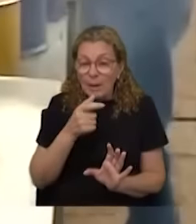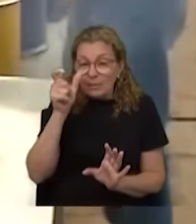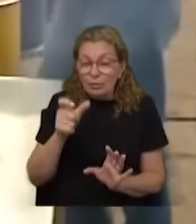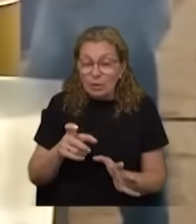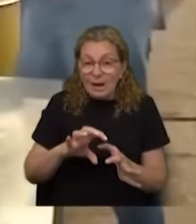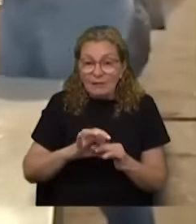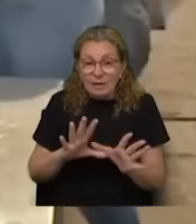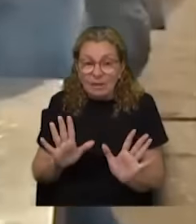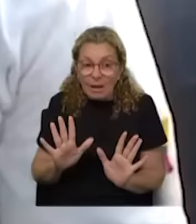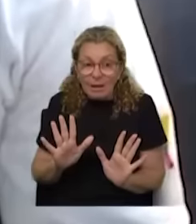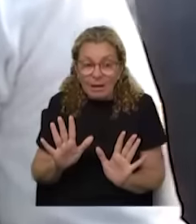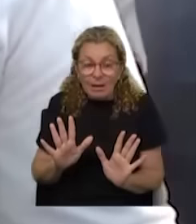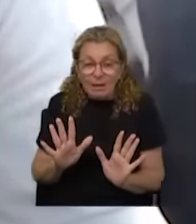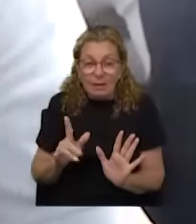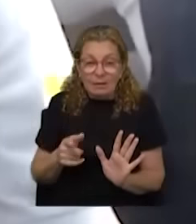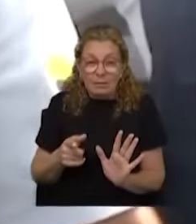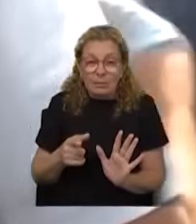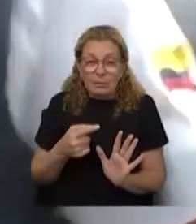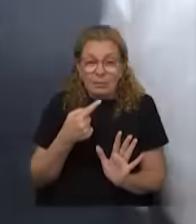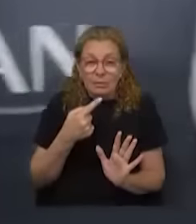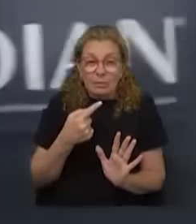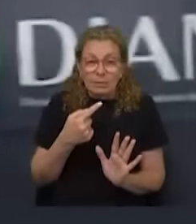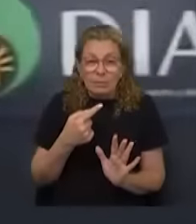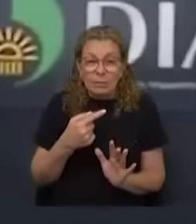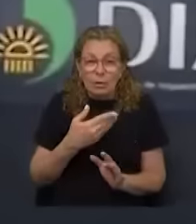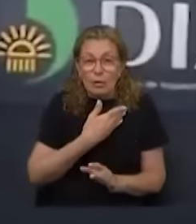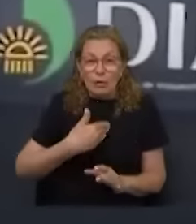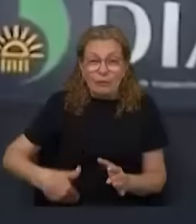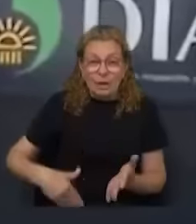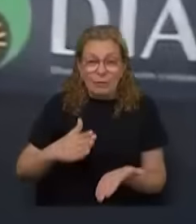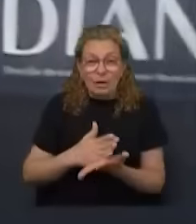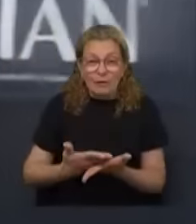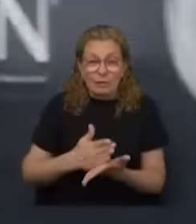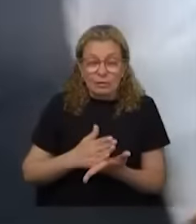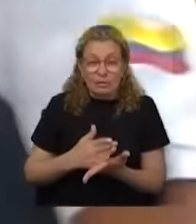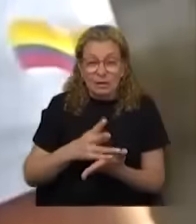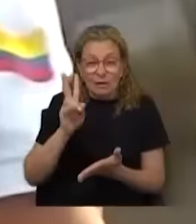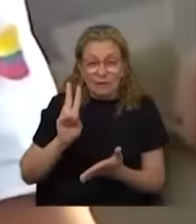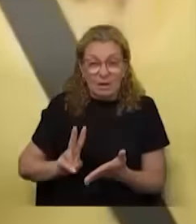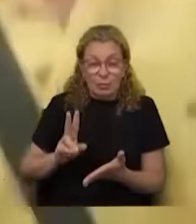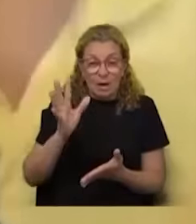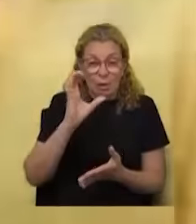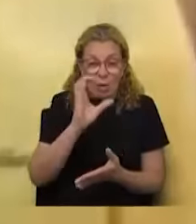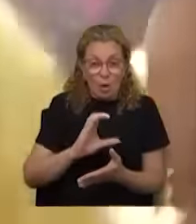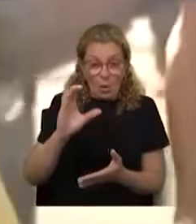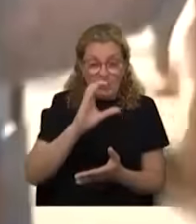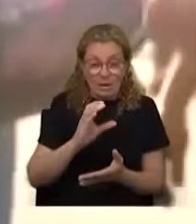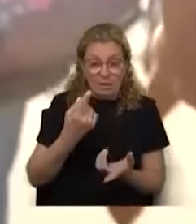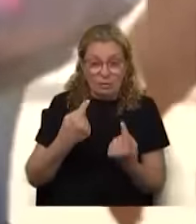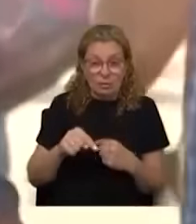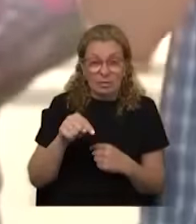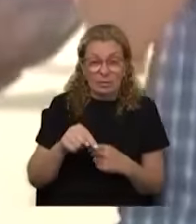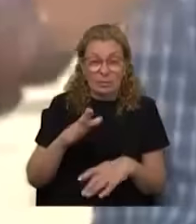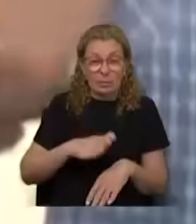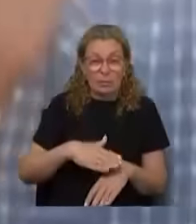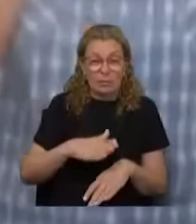su libertad Aparentemente en manos de fuerzas del gobierno en la frontera de Venezuela con Colombia y por lo tanto es